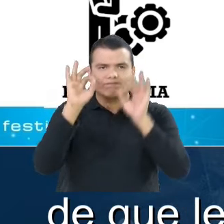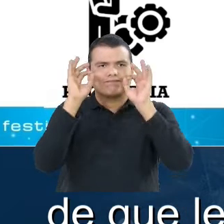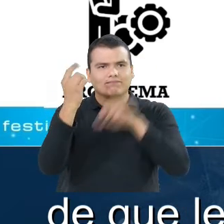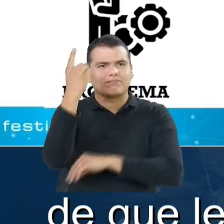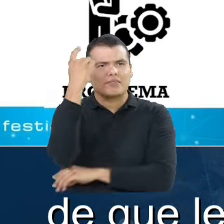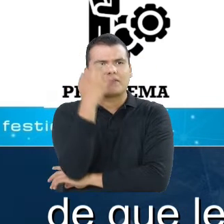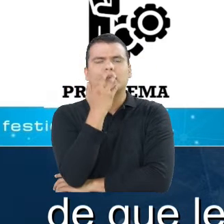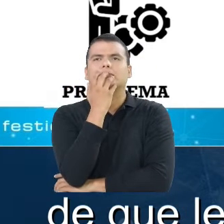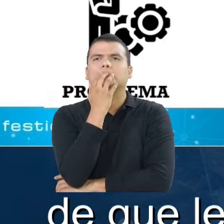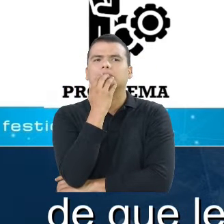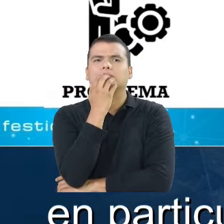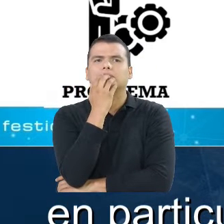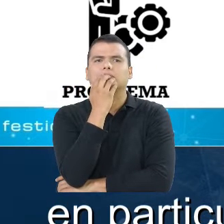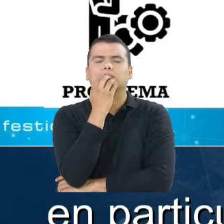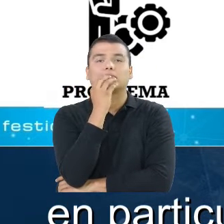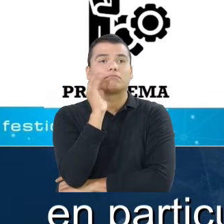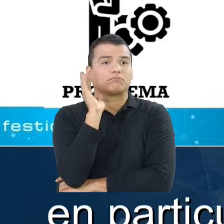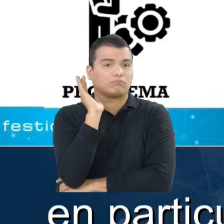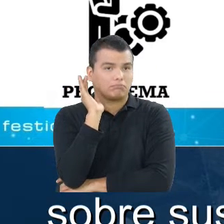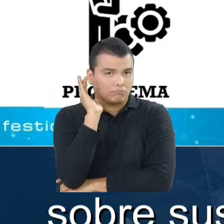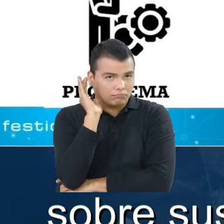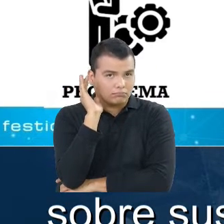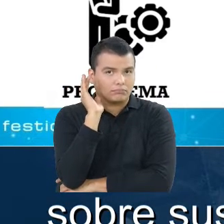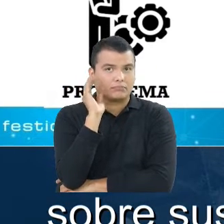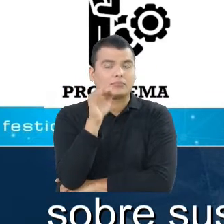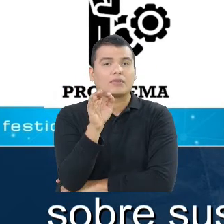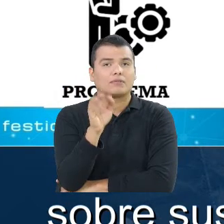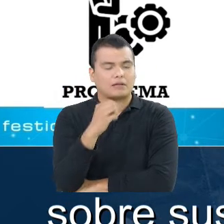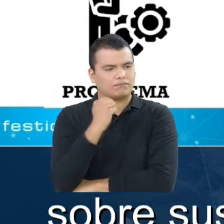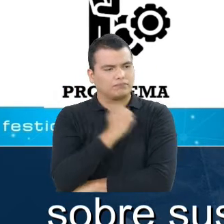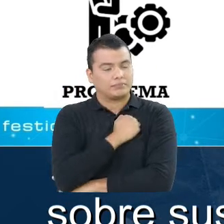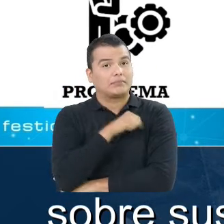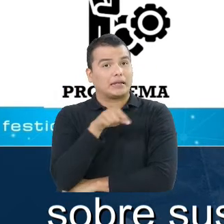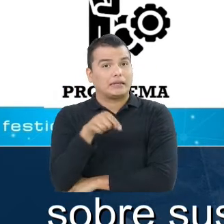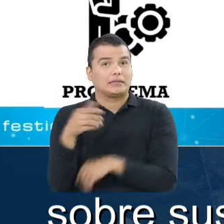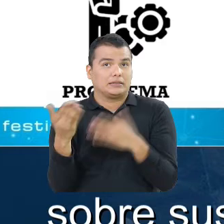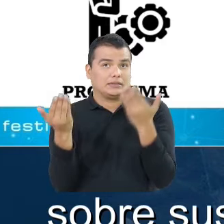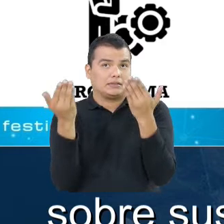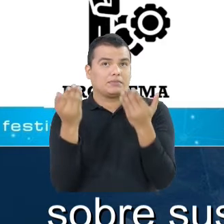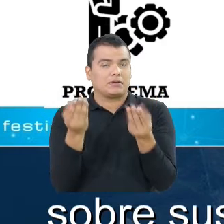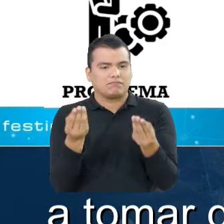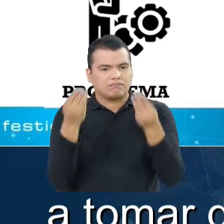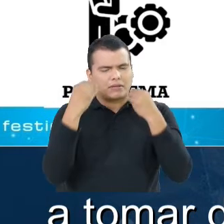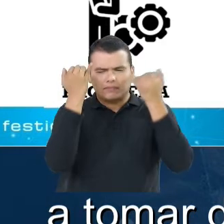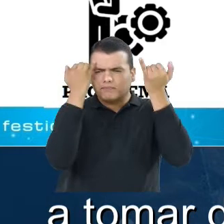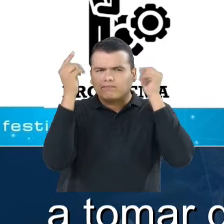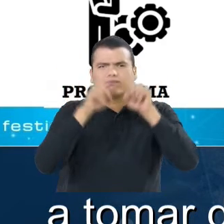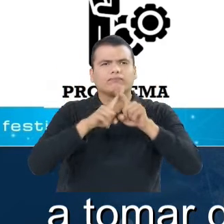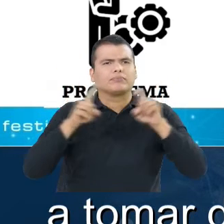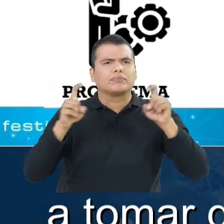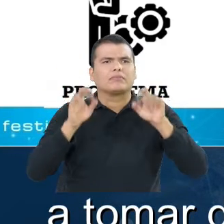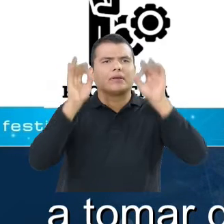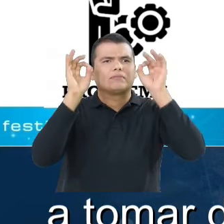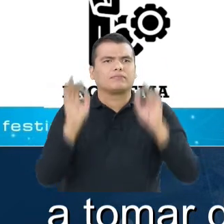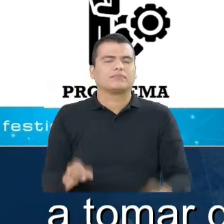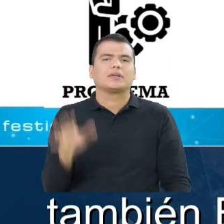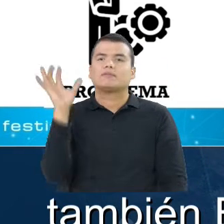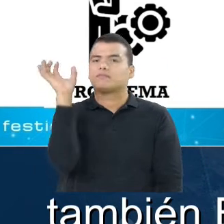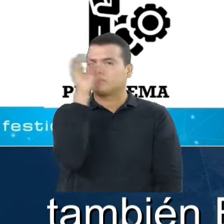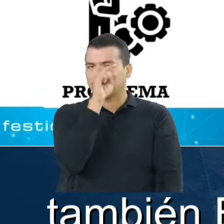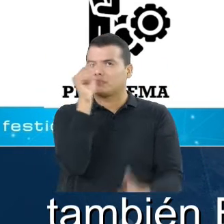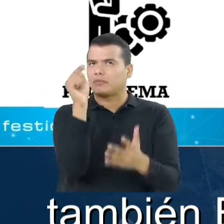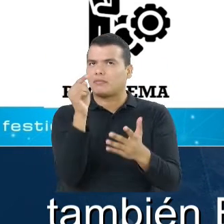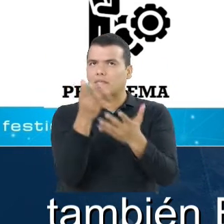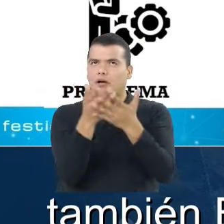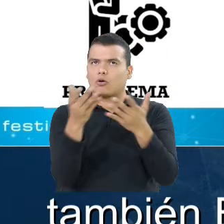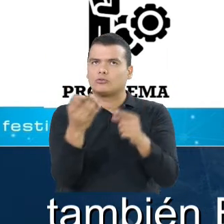puedan ayudar a tomar decisiones, en fin. Entonces, esa pasión también es una muy buena fuente de ideas para encontrar posibles productos